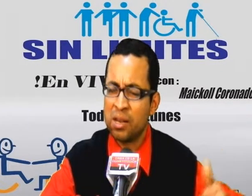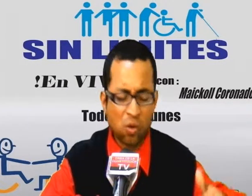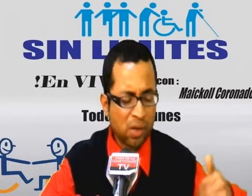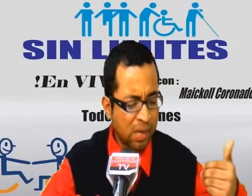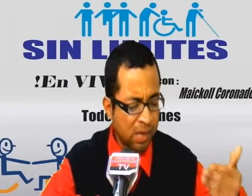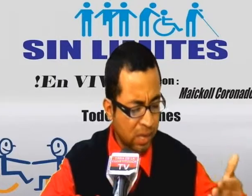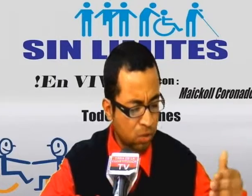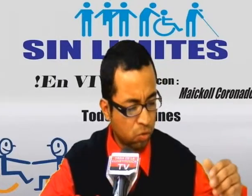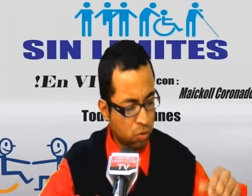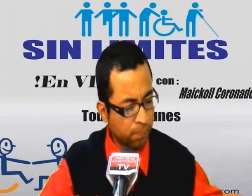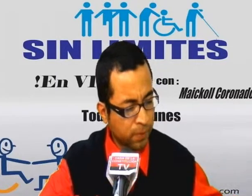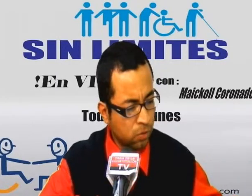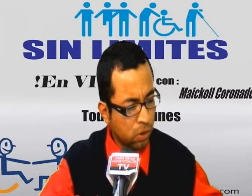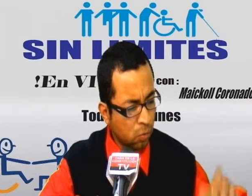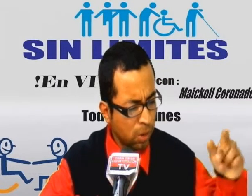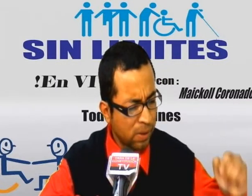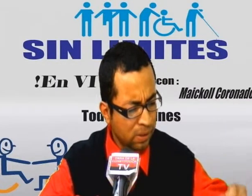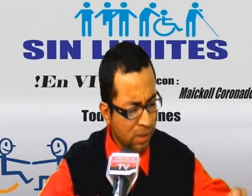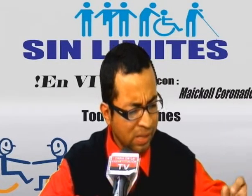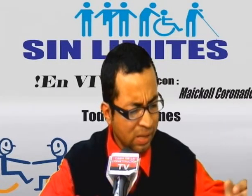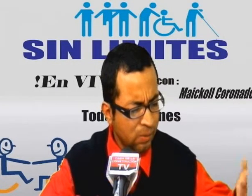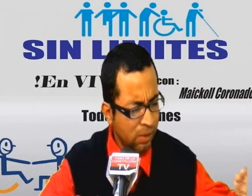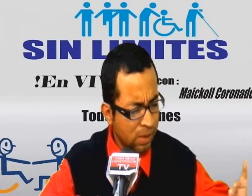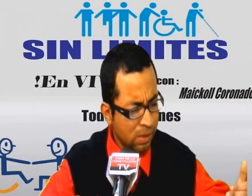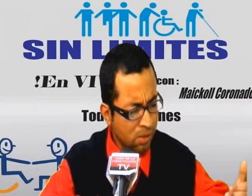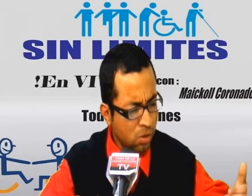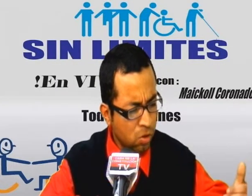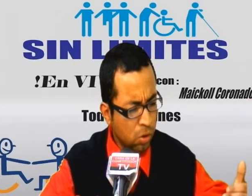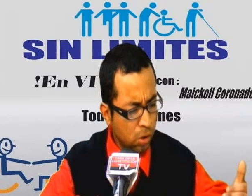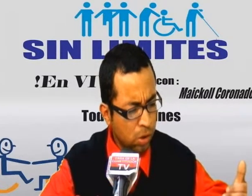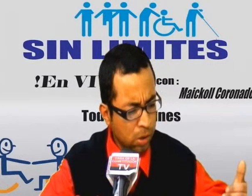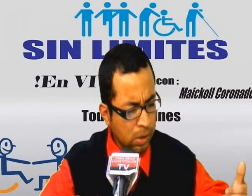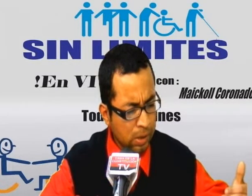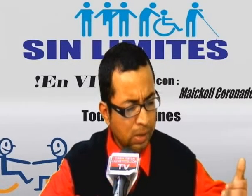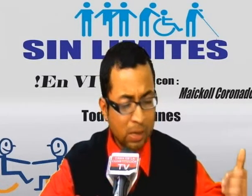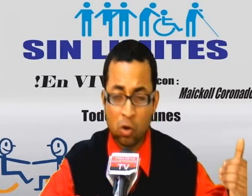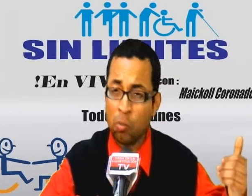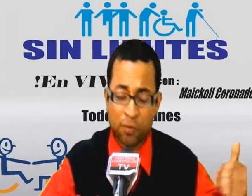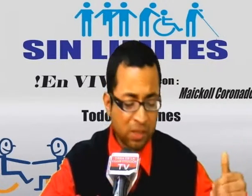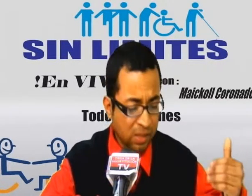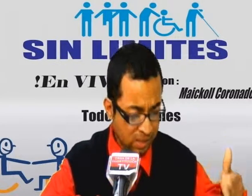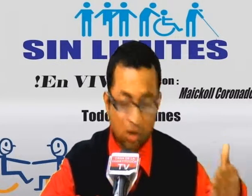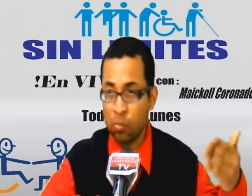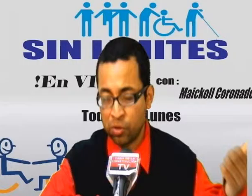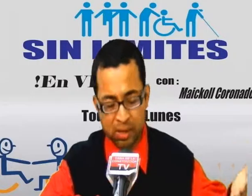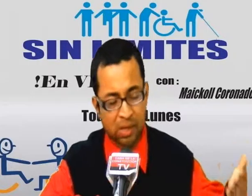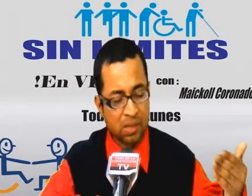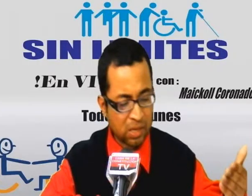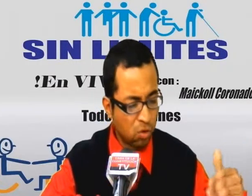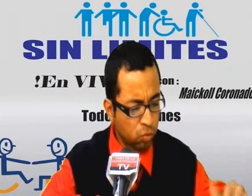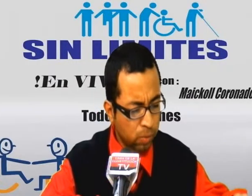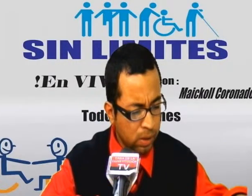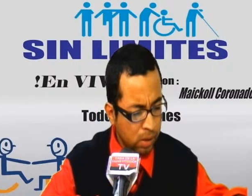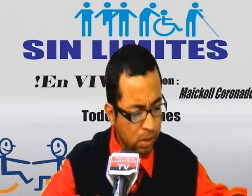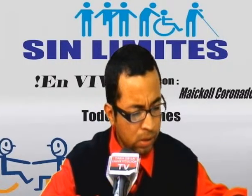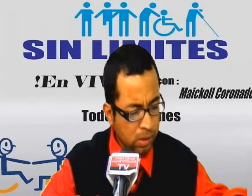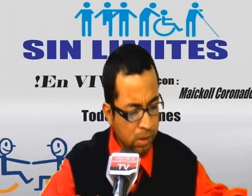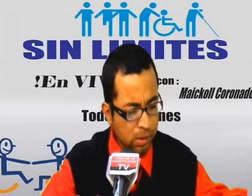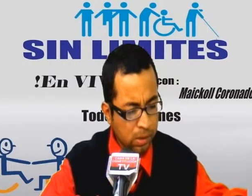donde se realizó Iquitos, donde justamente esas actividades como fecha central, como dije, 16 de